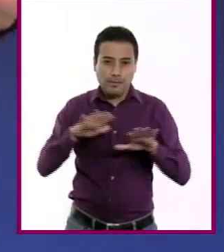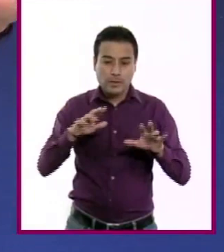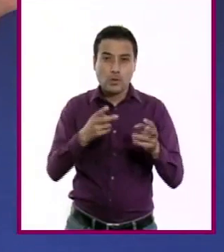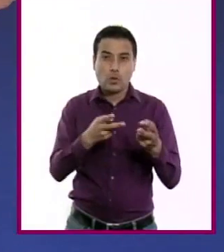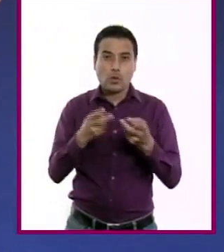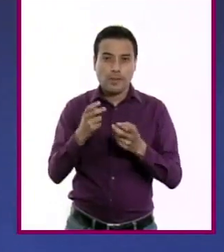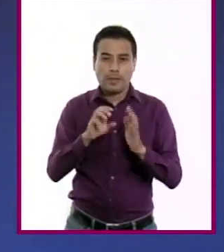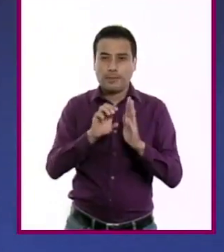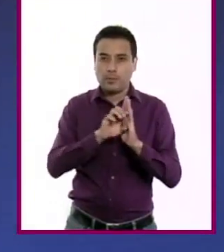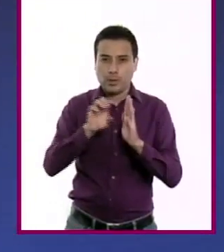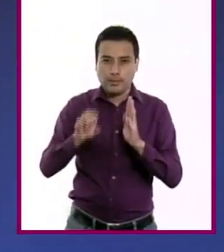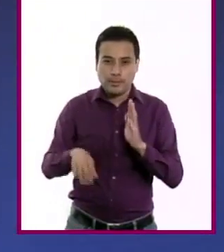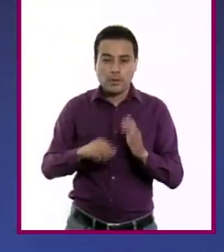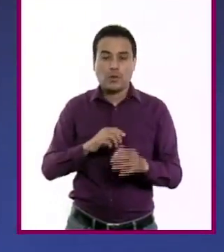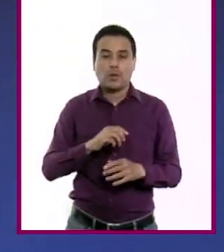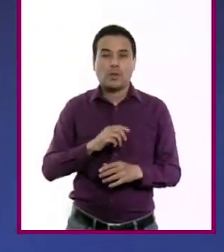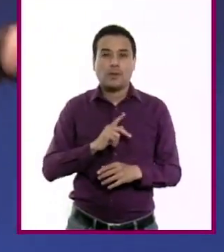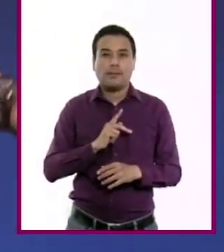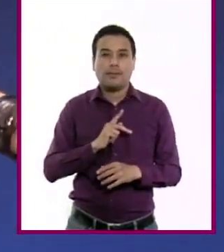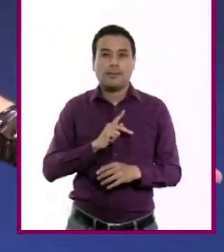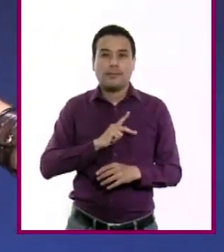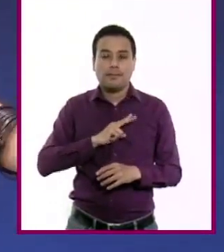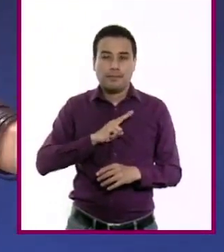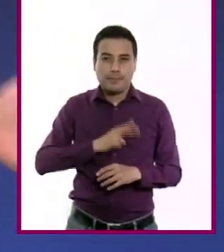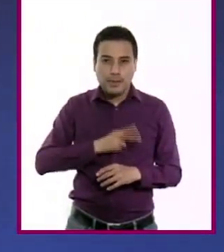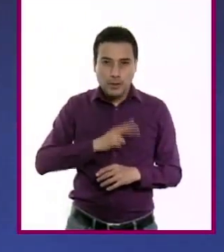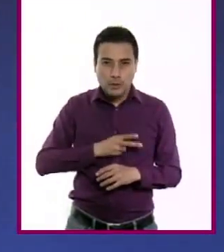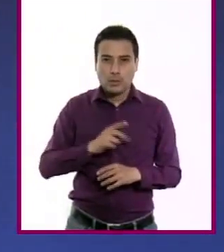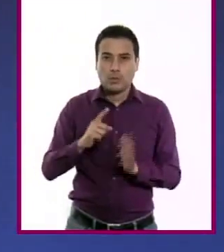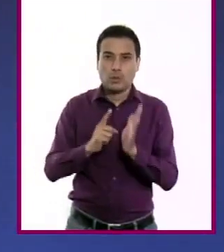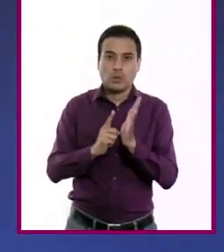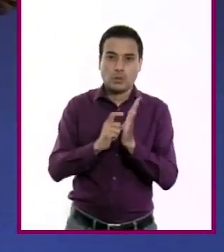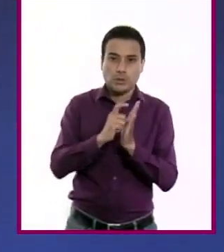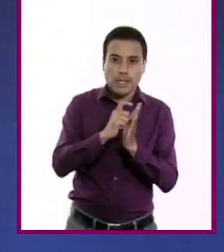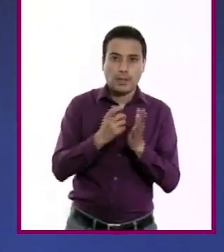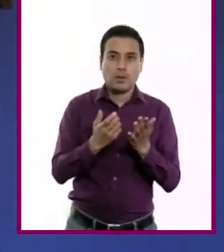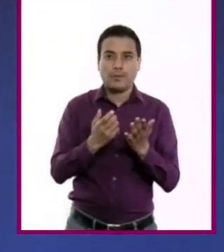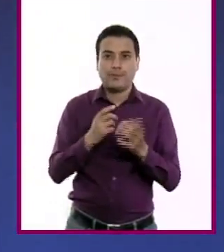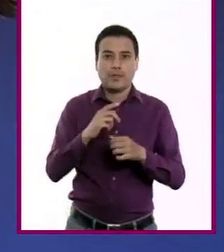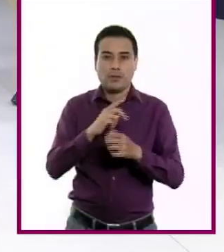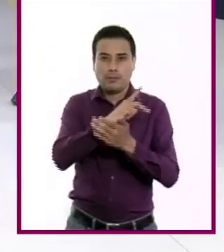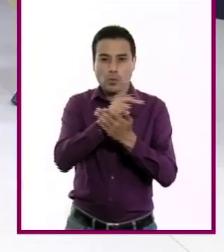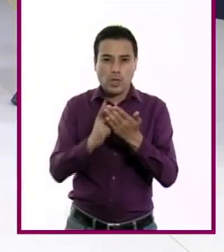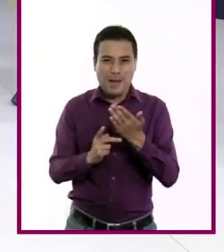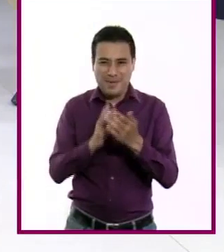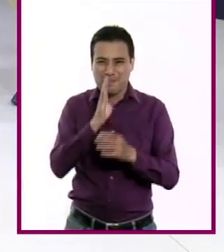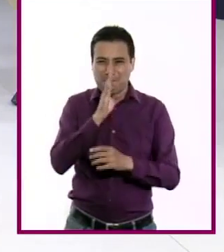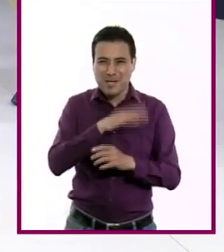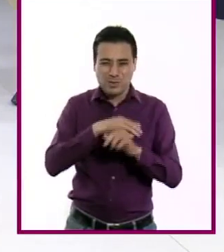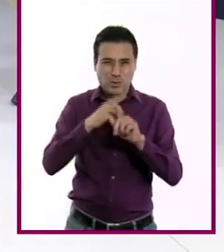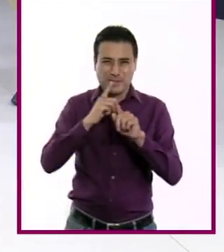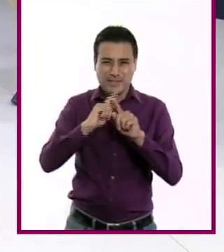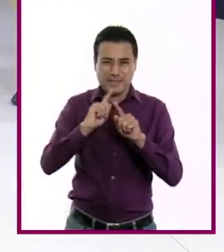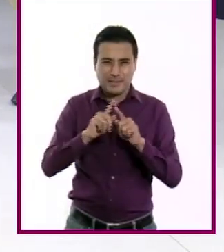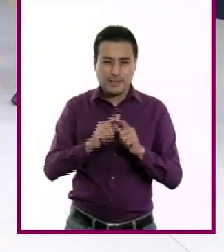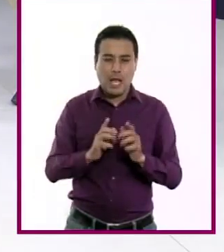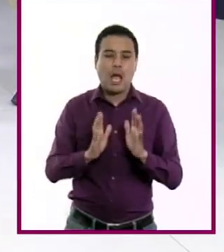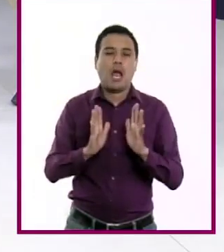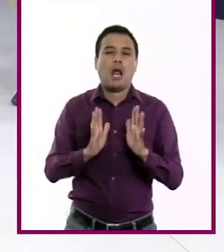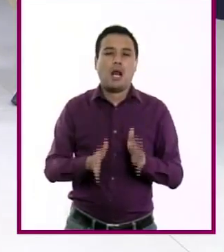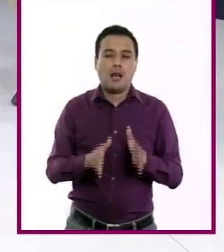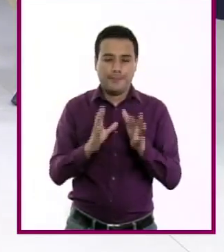gusanos, ¿no? Programas maliciosos. Esos, sí, serían como algunos ejemplos. Yo creo que los vamos atacando bastante bien con estas